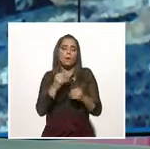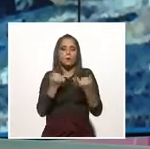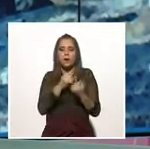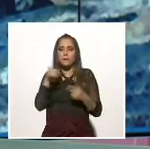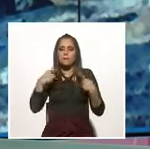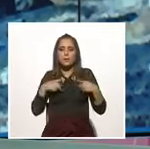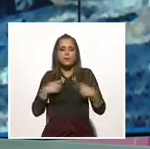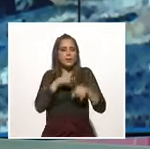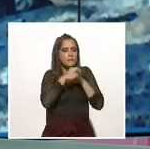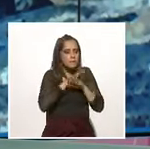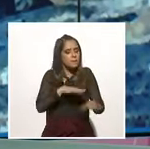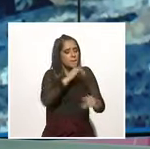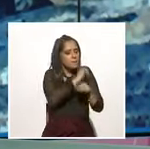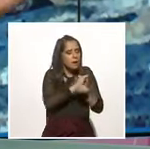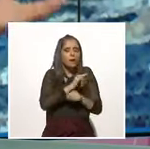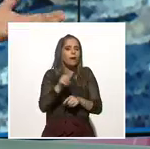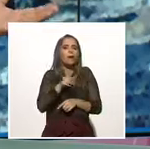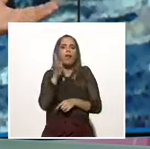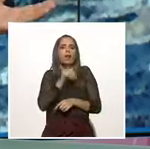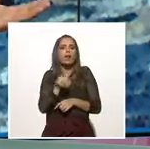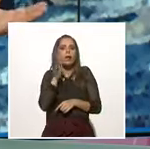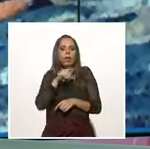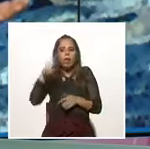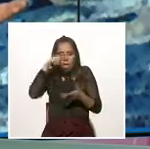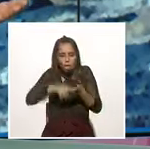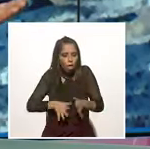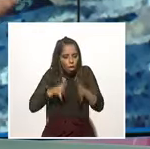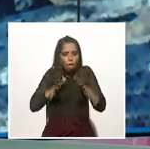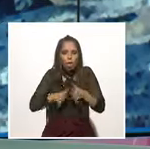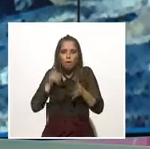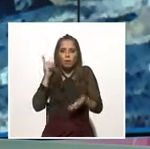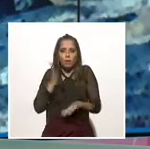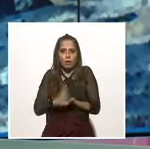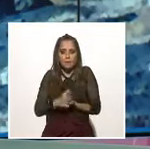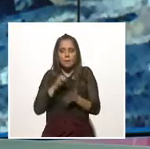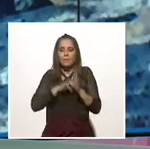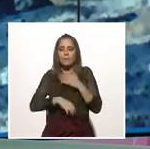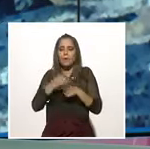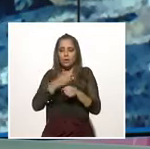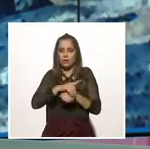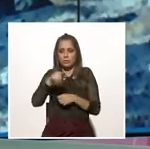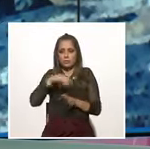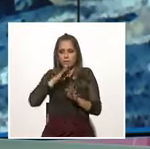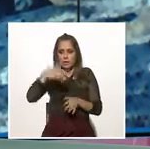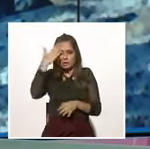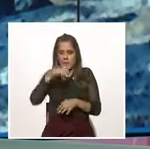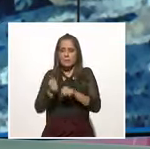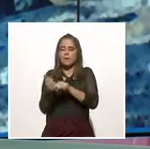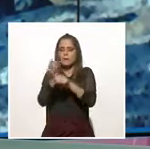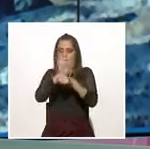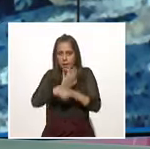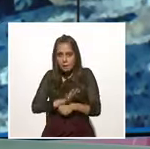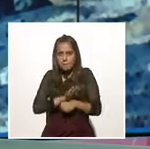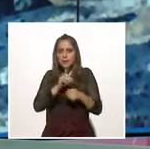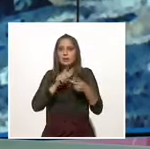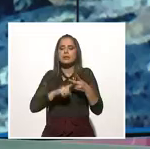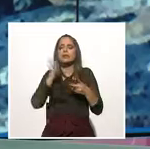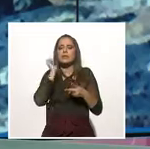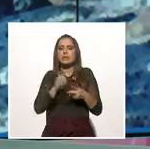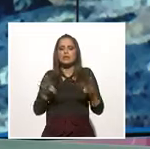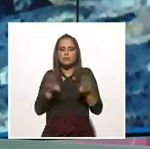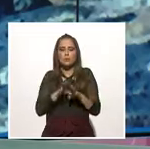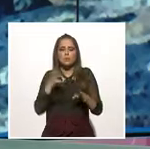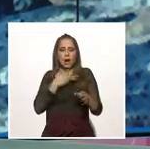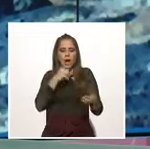en nuestra seguridad. Hoy, por ejemplo, estamos viendo una pandemia en donde sabemos cómo está formado el virus, sabemos cuál es su capa de grasa que lo protege y de